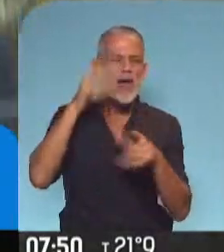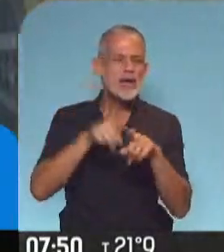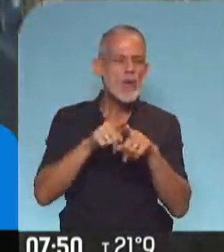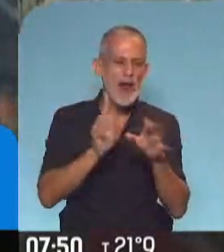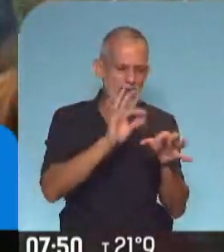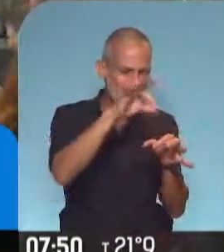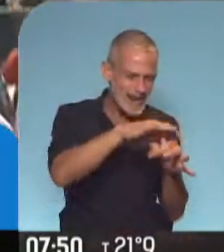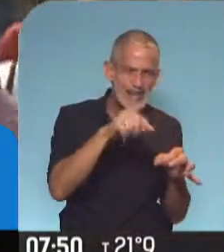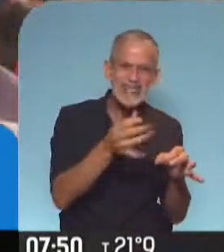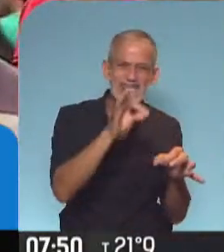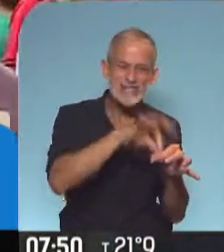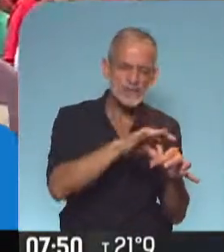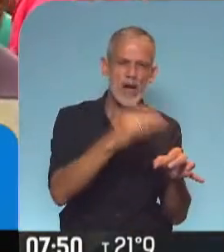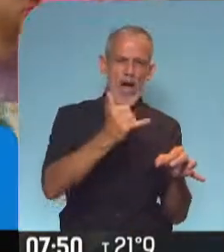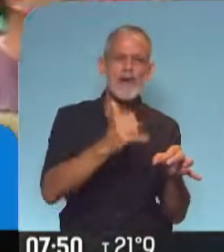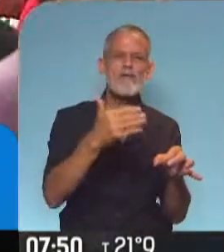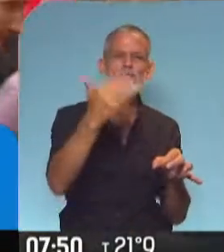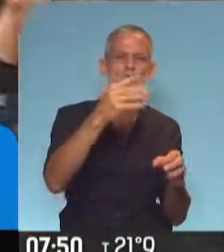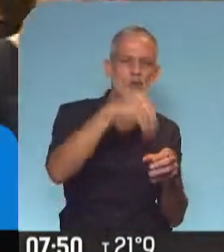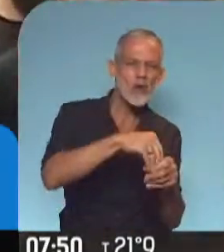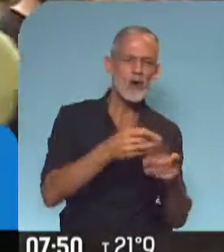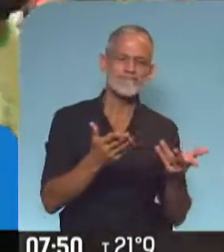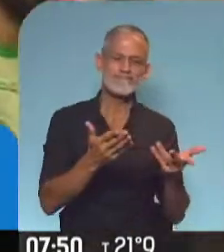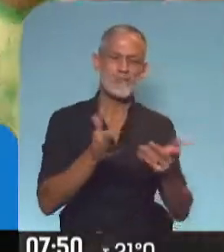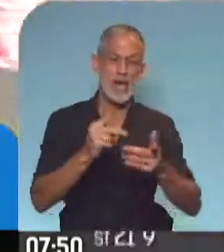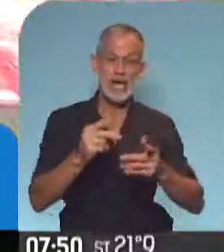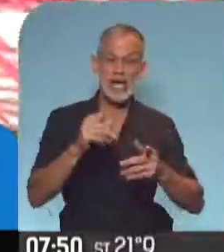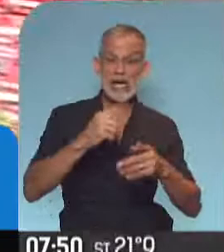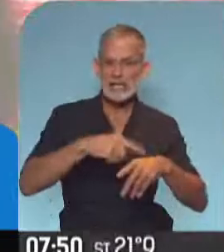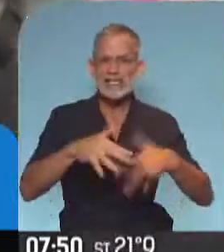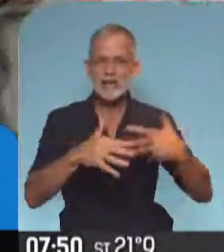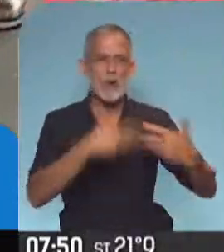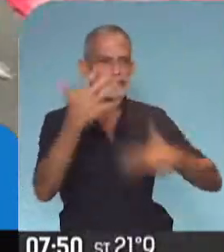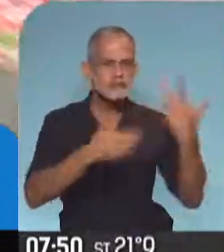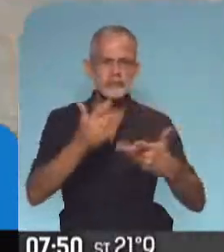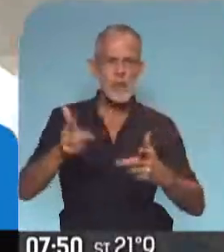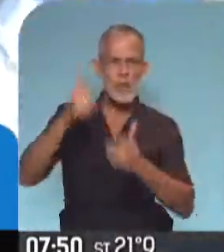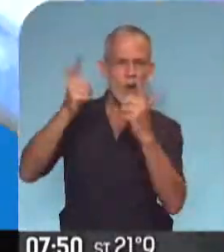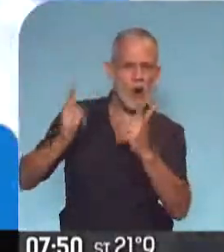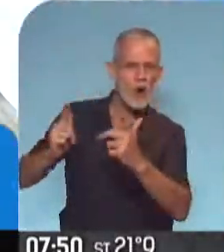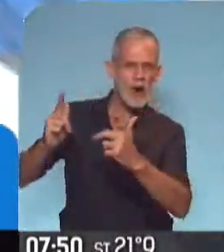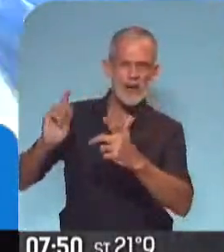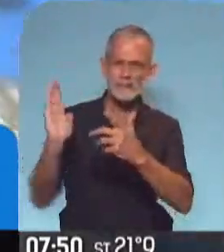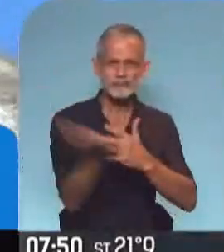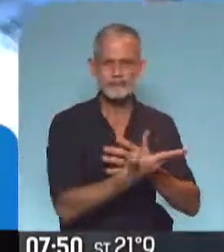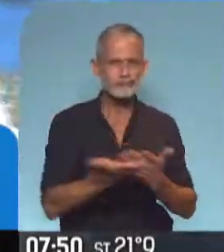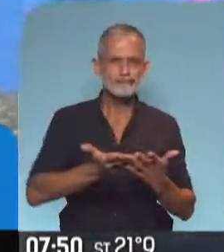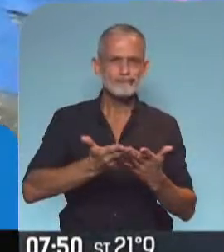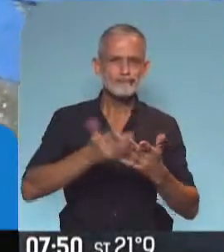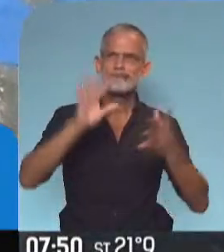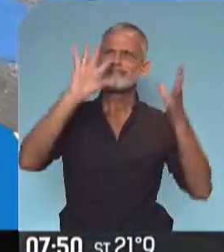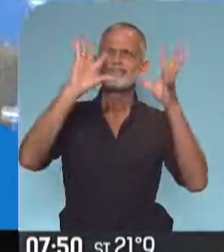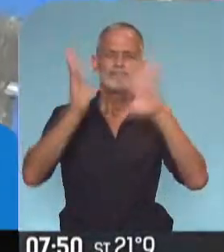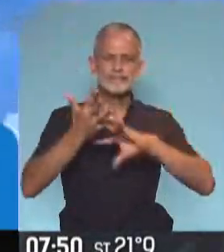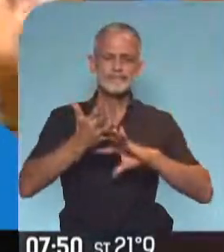semilla, viene cargada de futuro. En tiempos de incendio, deforestación y cambio climático,